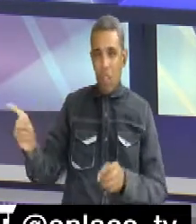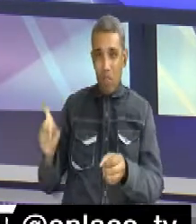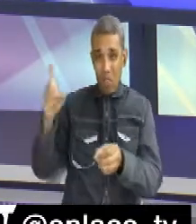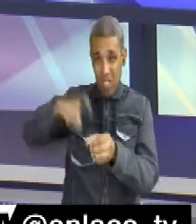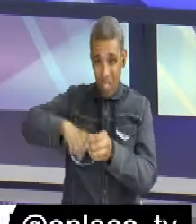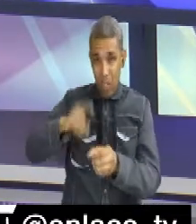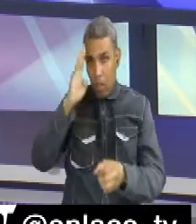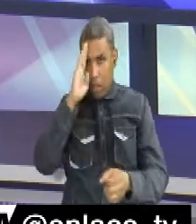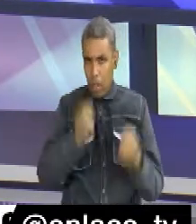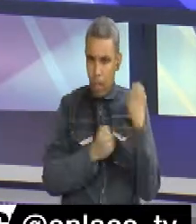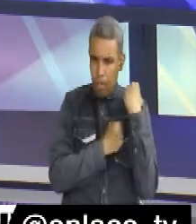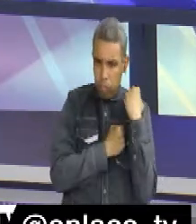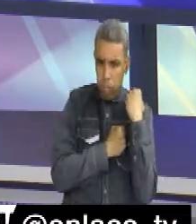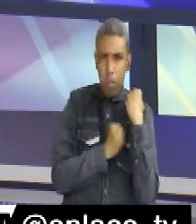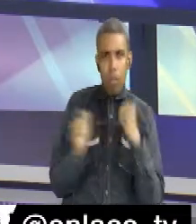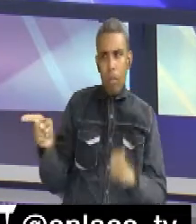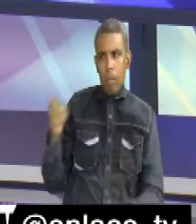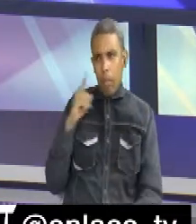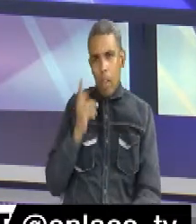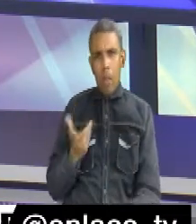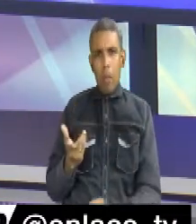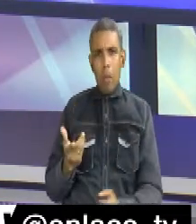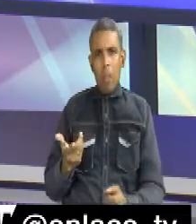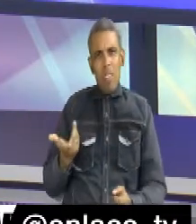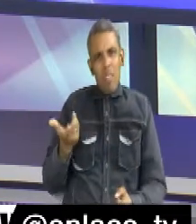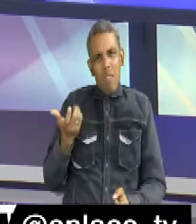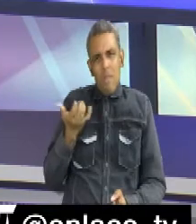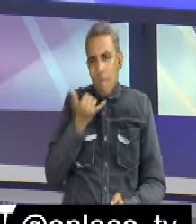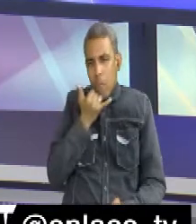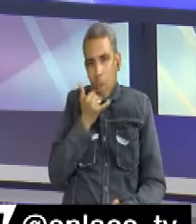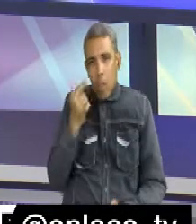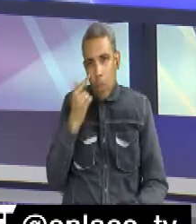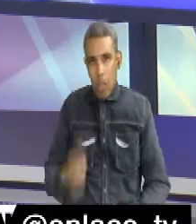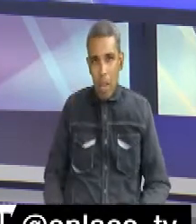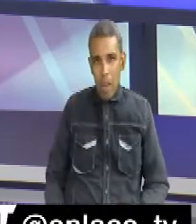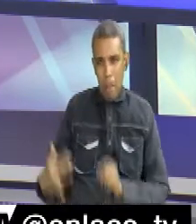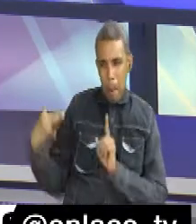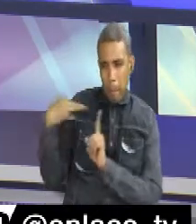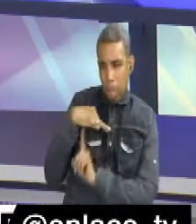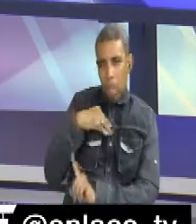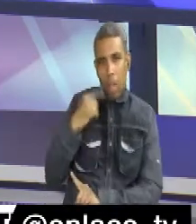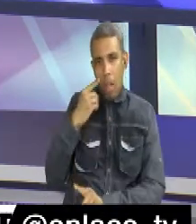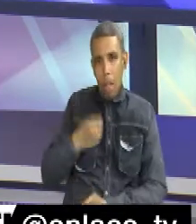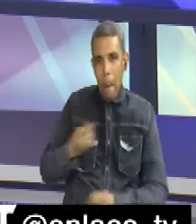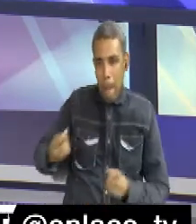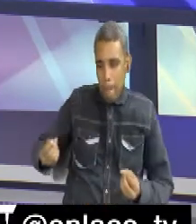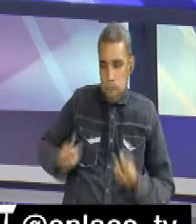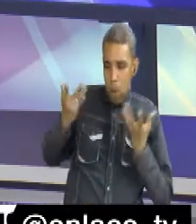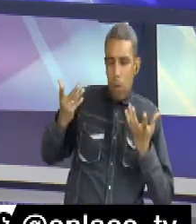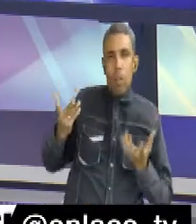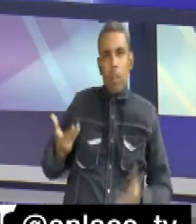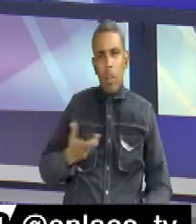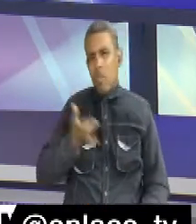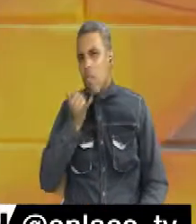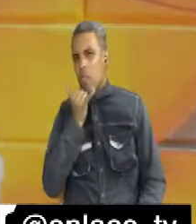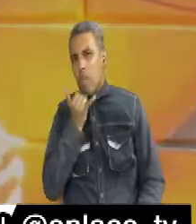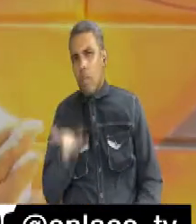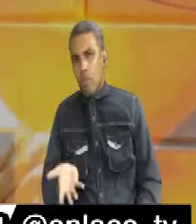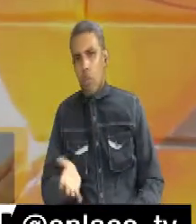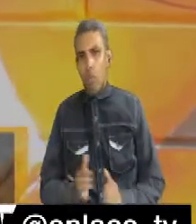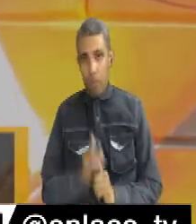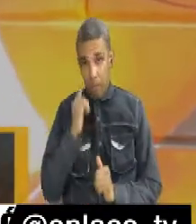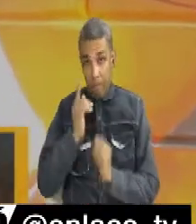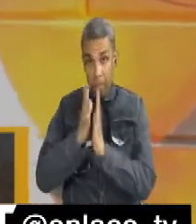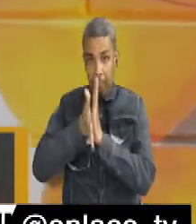ejército. Nuestro director de noticias, Pedro Severiche, nos tiene más detalles de esta denuncia. Pedro, adelante, buenas tardes.